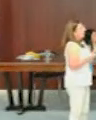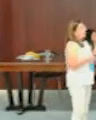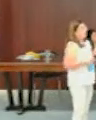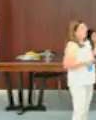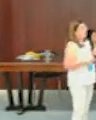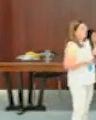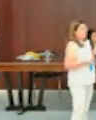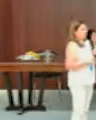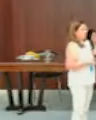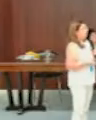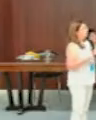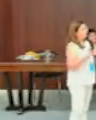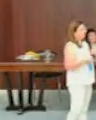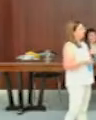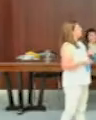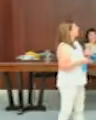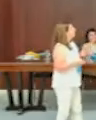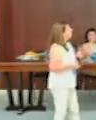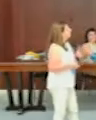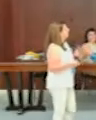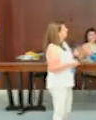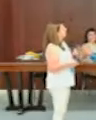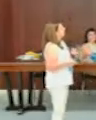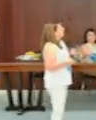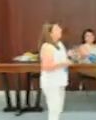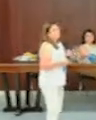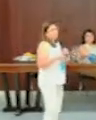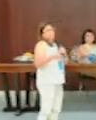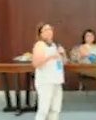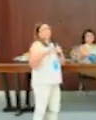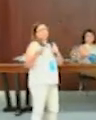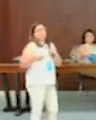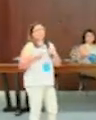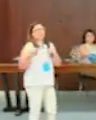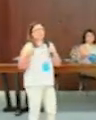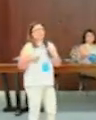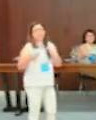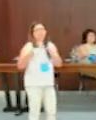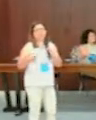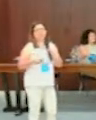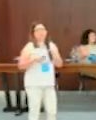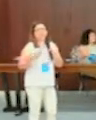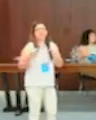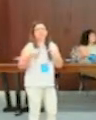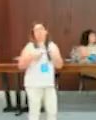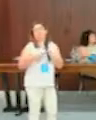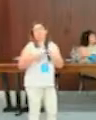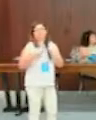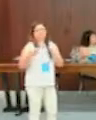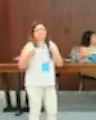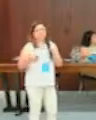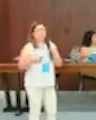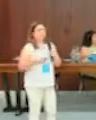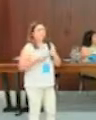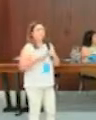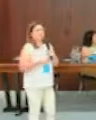la despersonalización. Dentro de estos factores podemos hablar de los esfuerzos que tienen las prepagas, todas